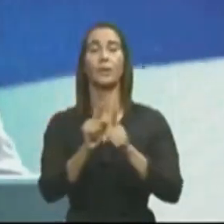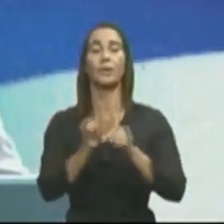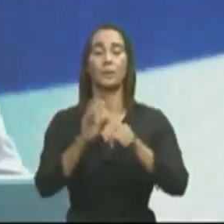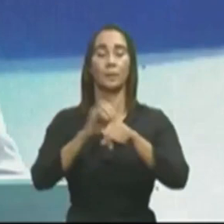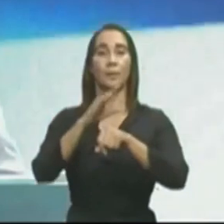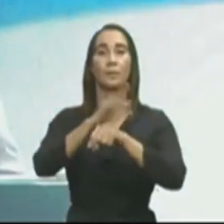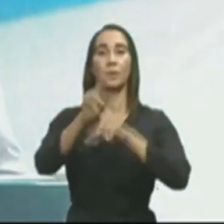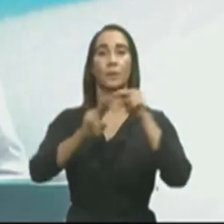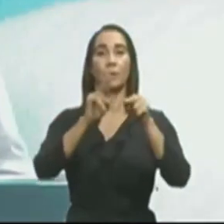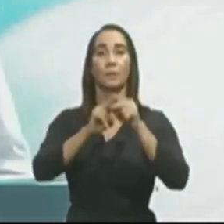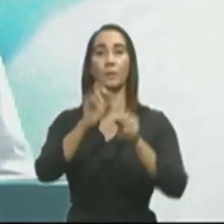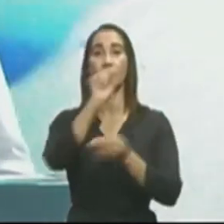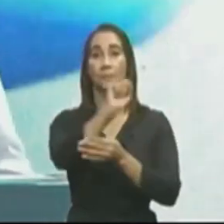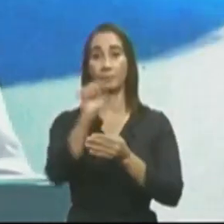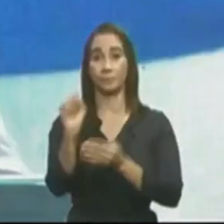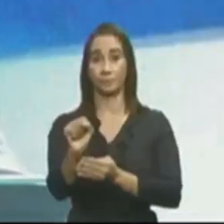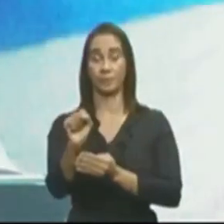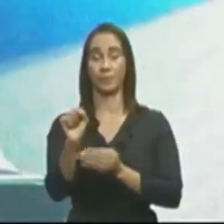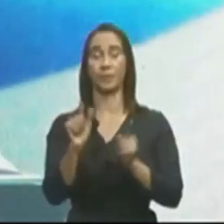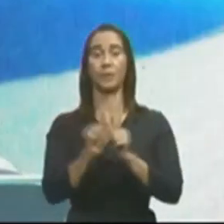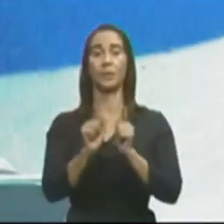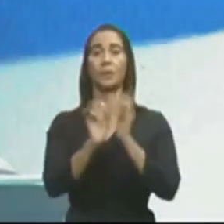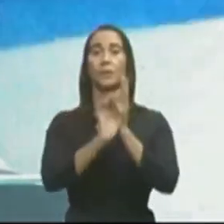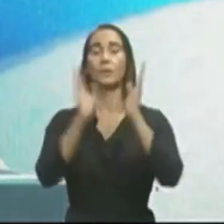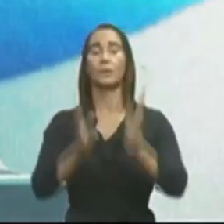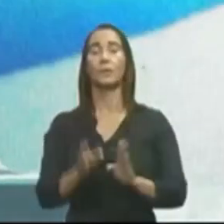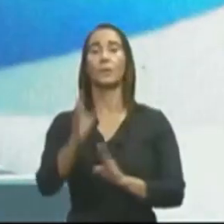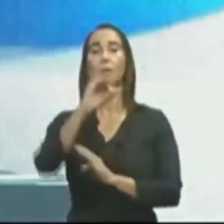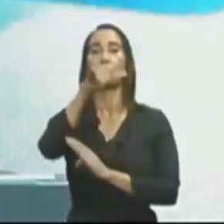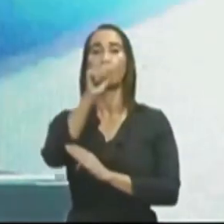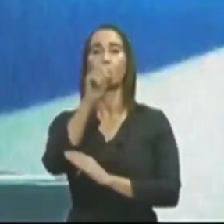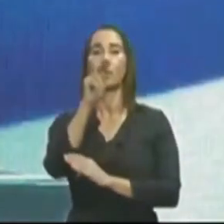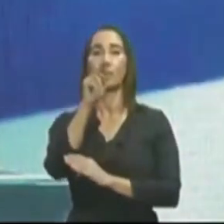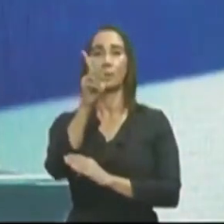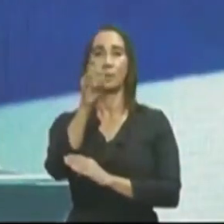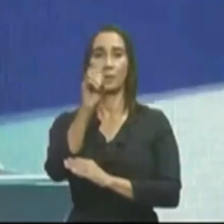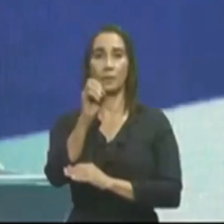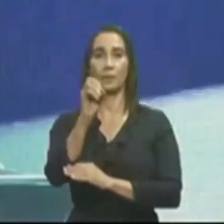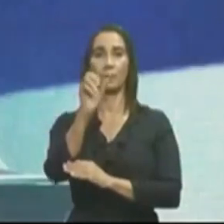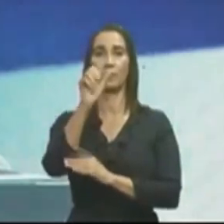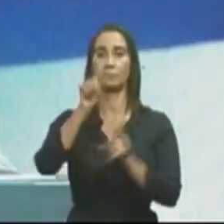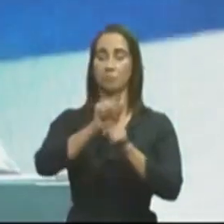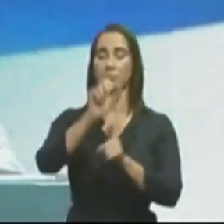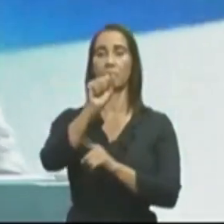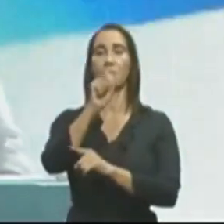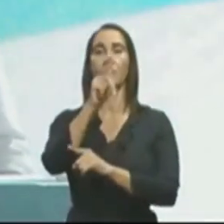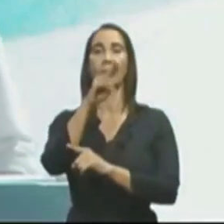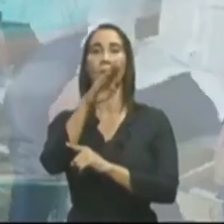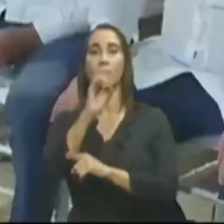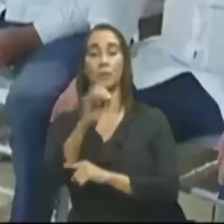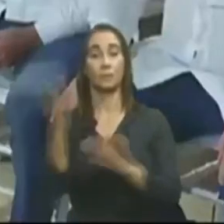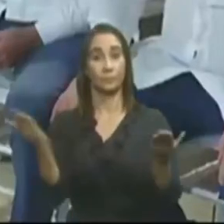de la Seguridad Social, y los funcionarios Olmedo Cava, Rafael Santos, que están aquí